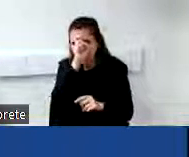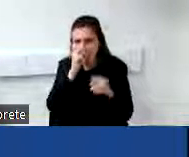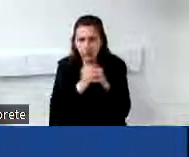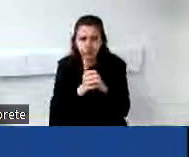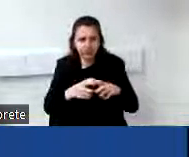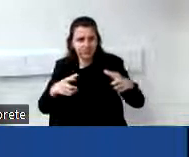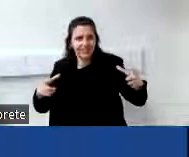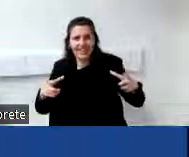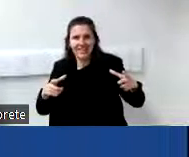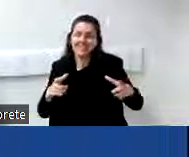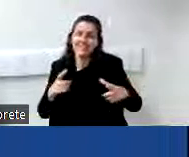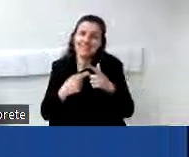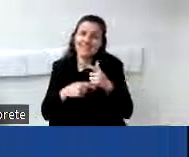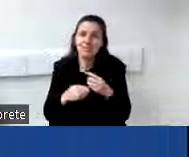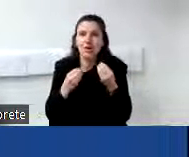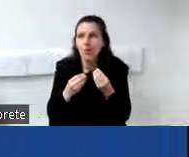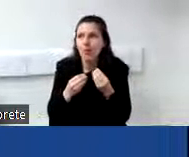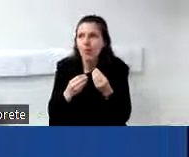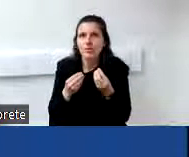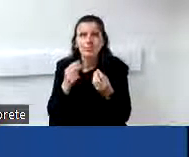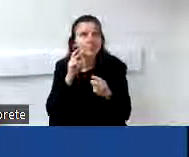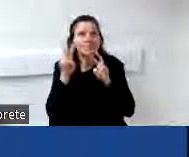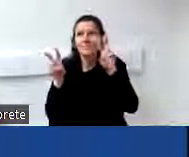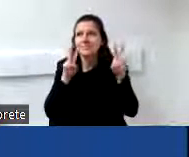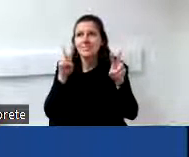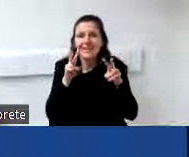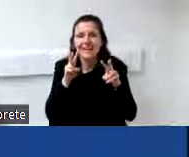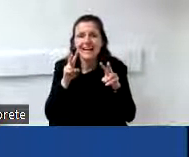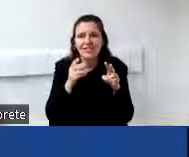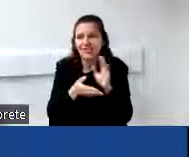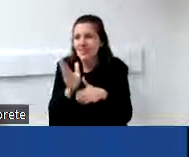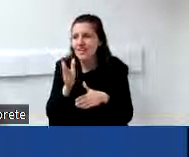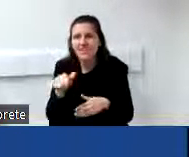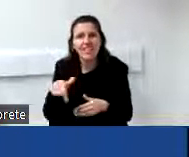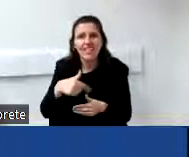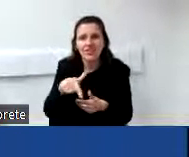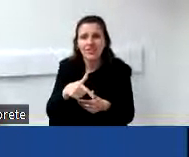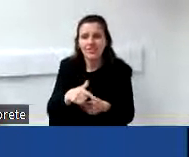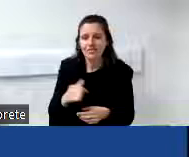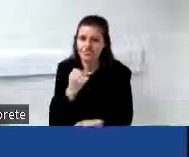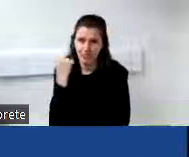se señalizan, por ejemplo, las salidas, los distintos servicios, eso es importante a tener presente.